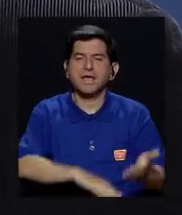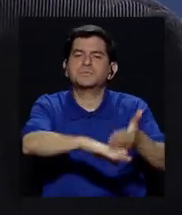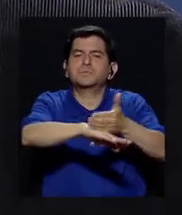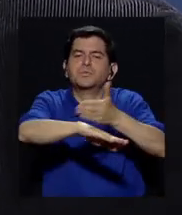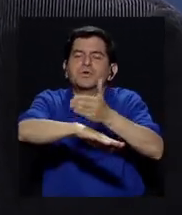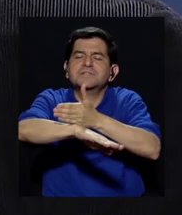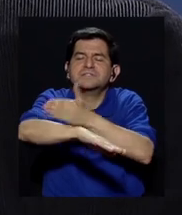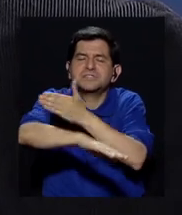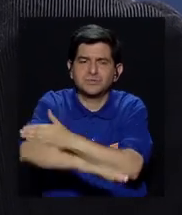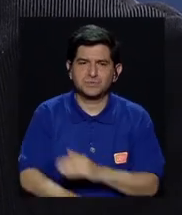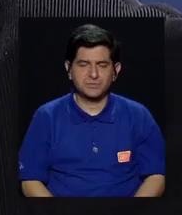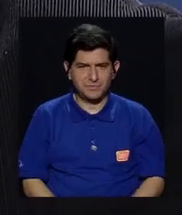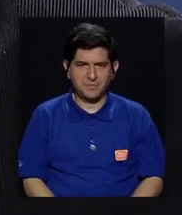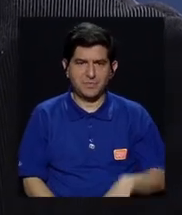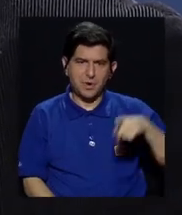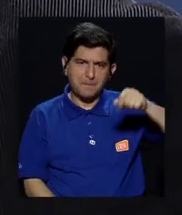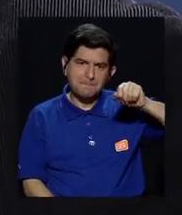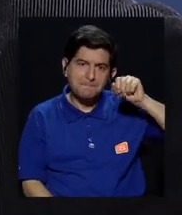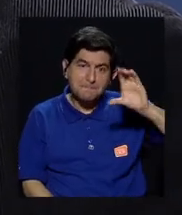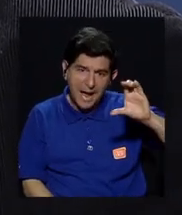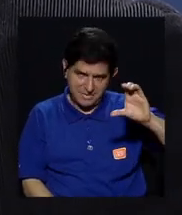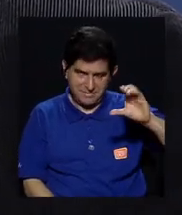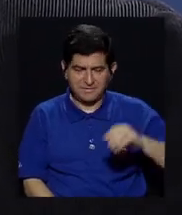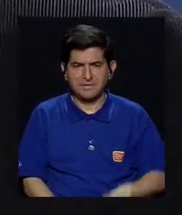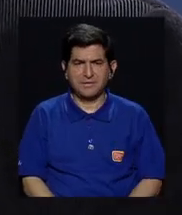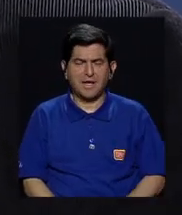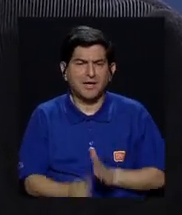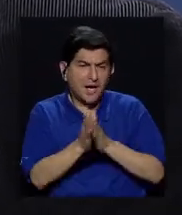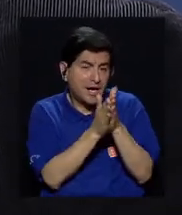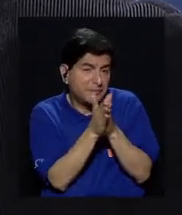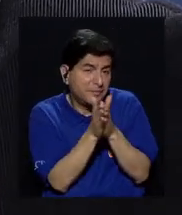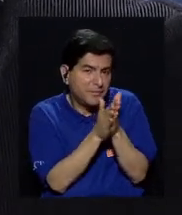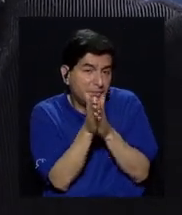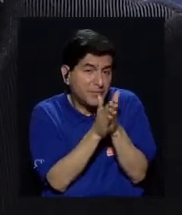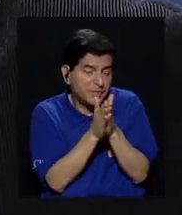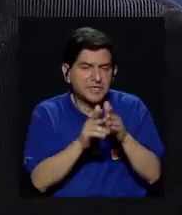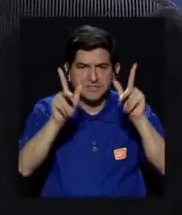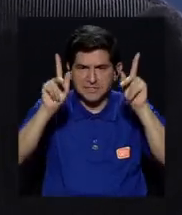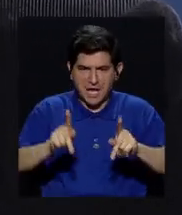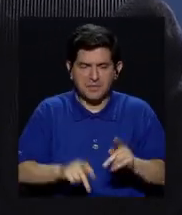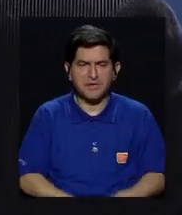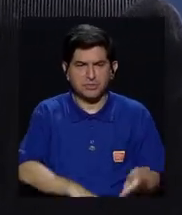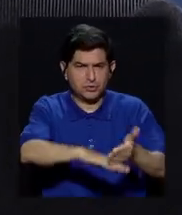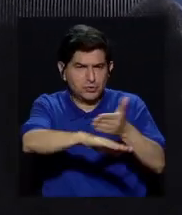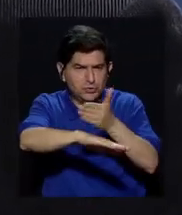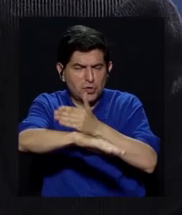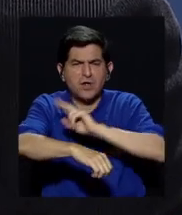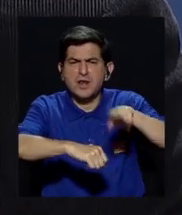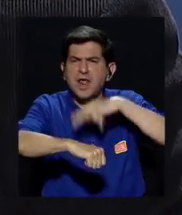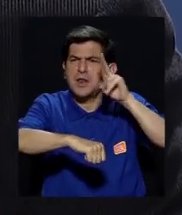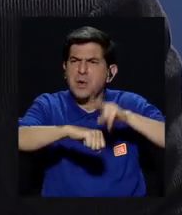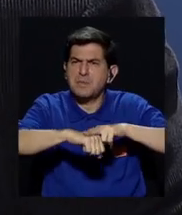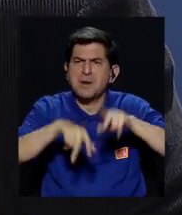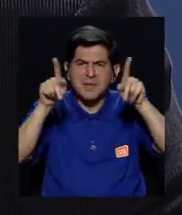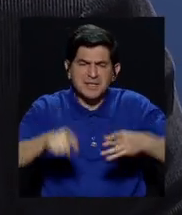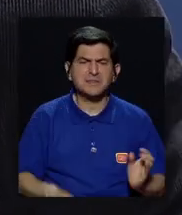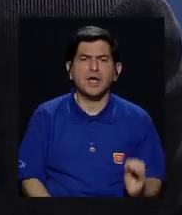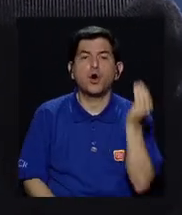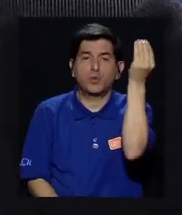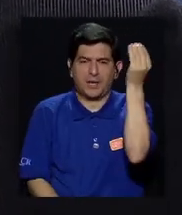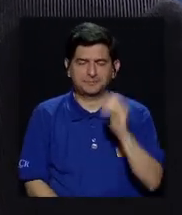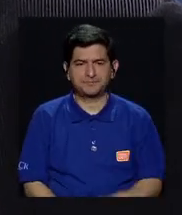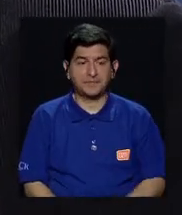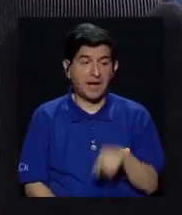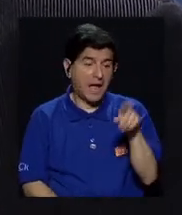progresismo sí sí el partido acción ciudadana logra explotar a la gente que es más progresista que normalmente la gente más joven